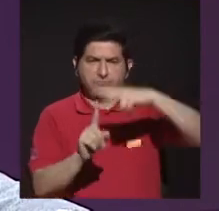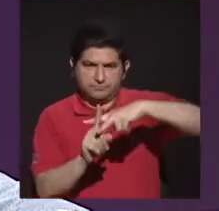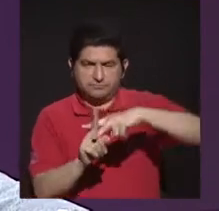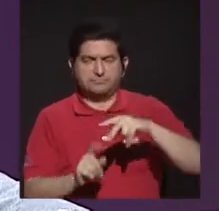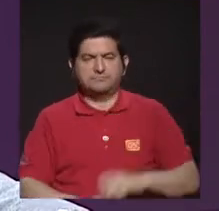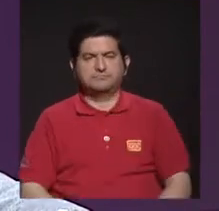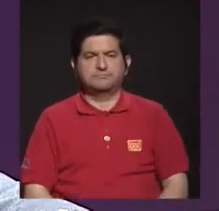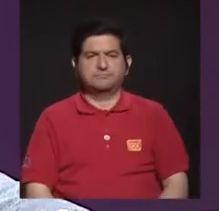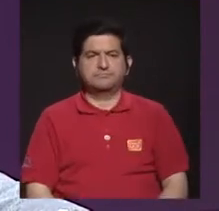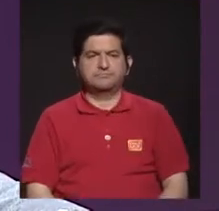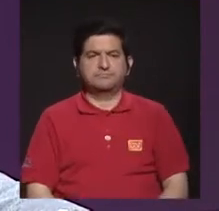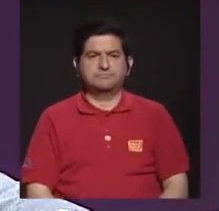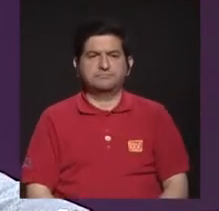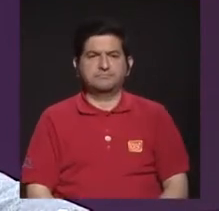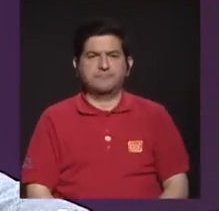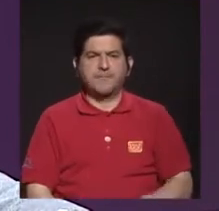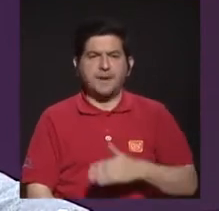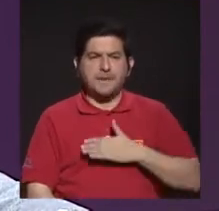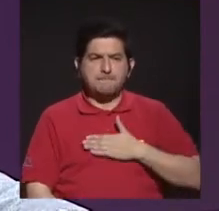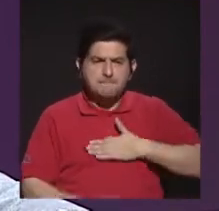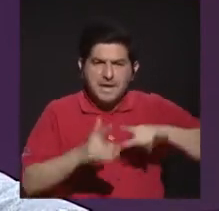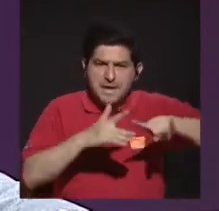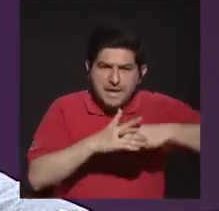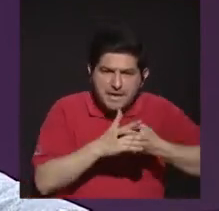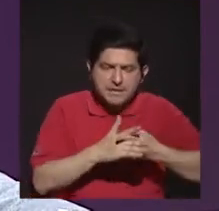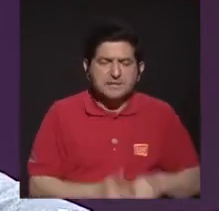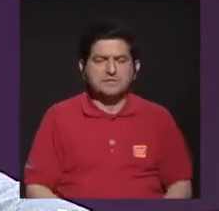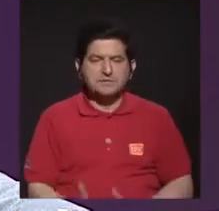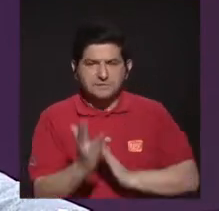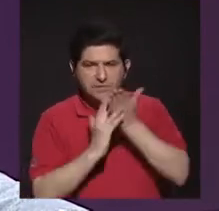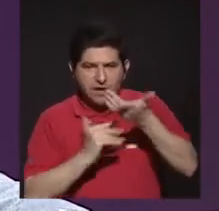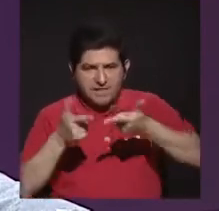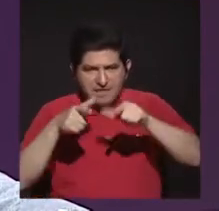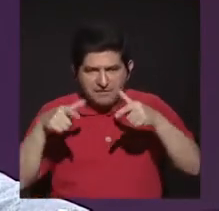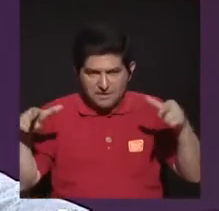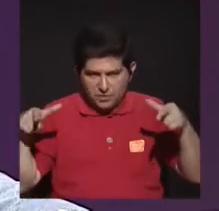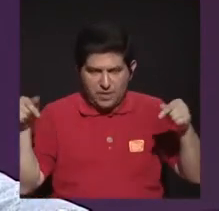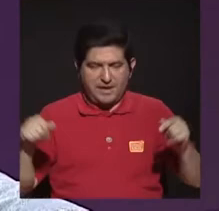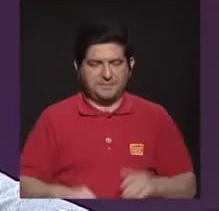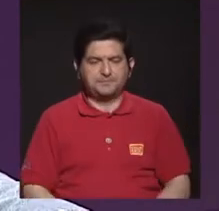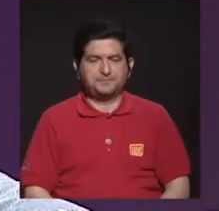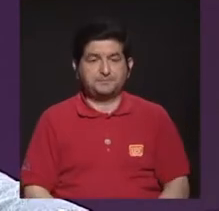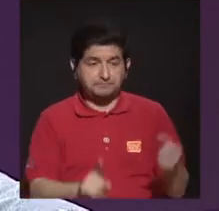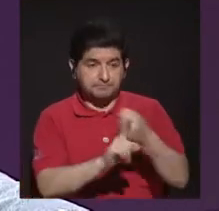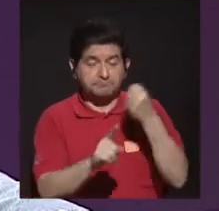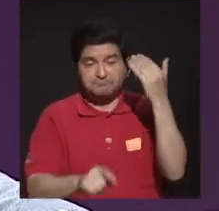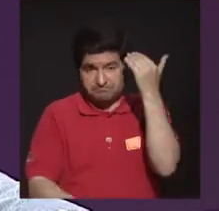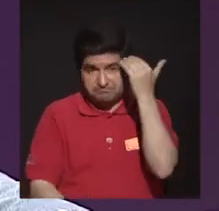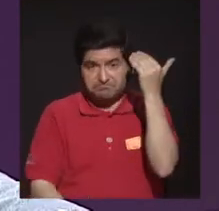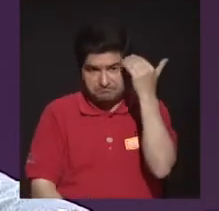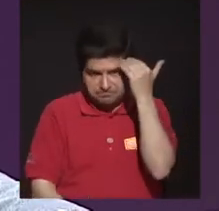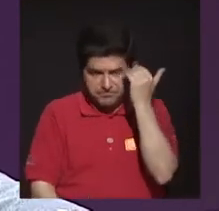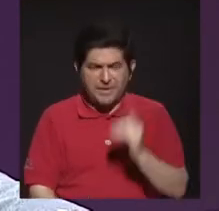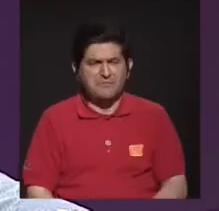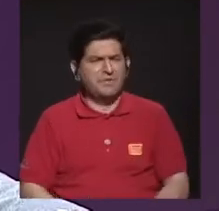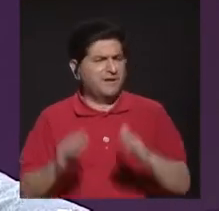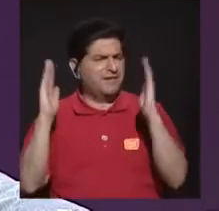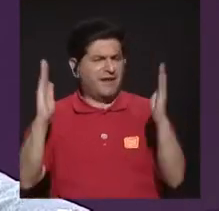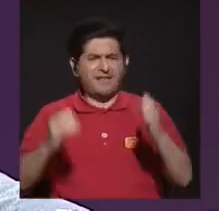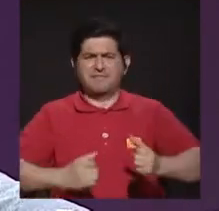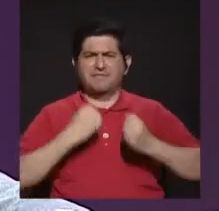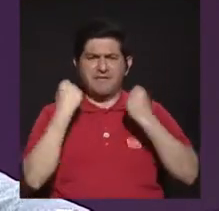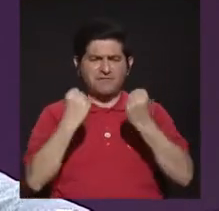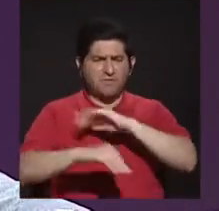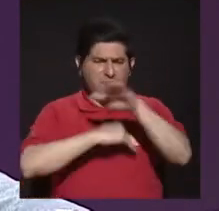¿no? Mi punto de entrada es a través del lenguaje, sobre todo, aunque la violencia sabemos que es muy grande y muy fuerte en